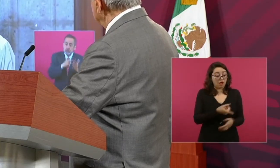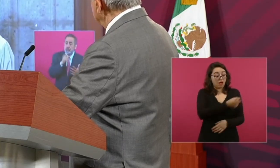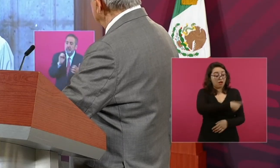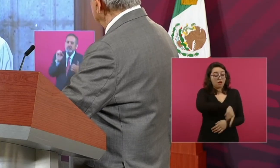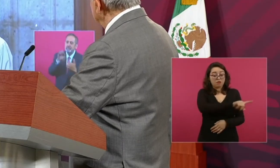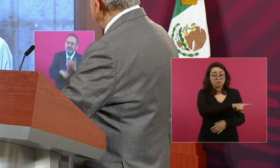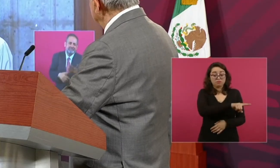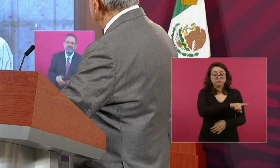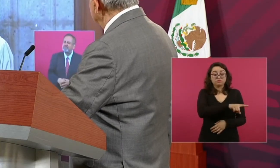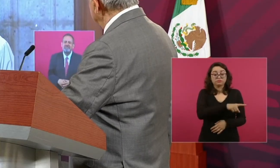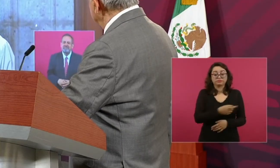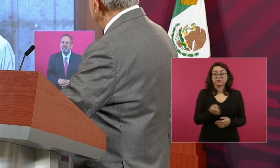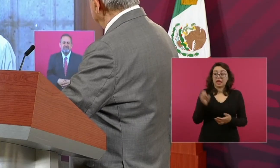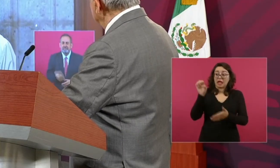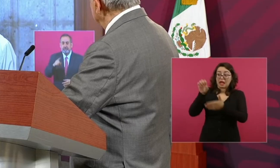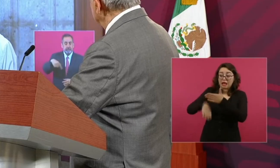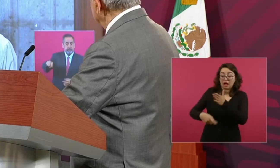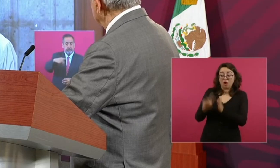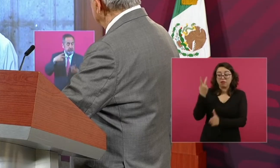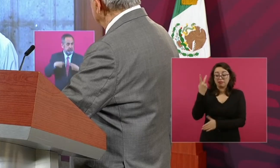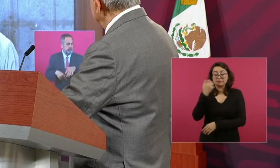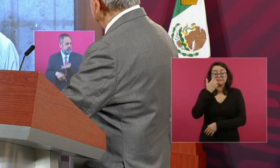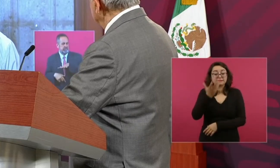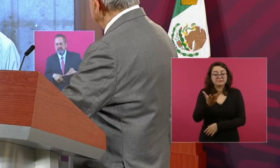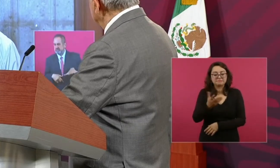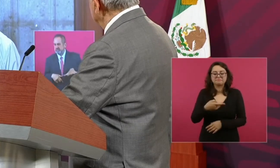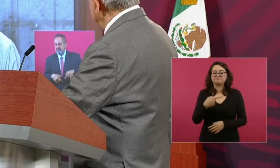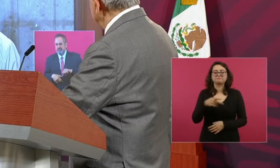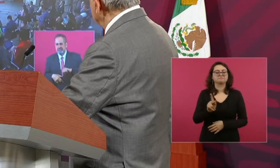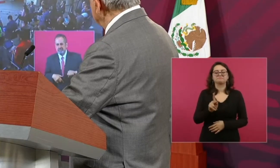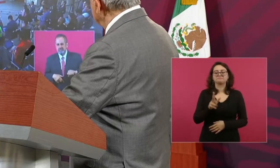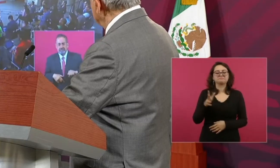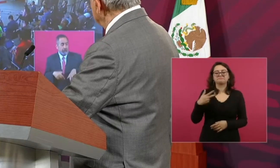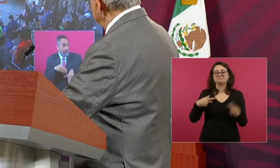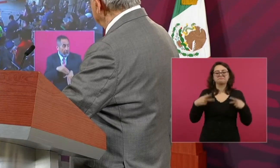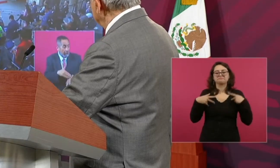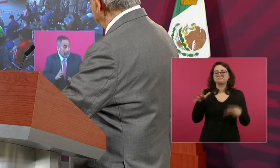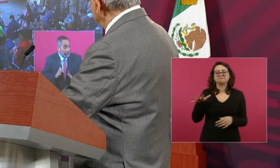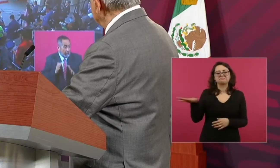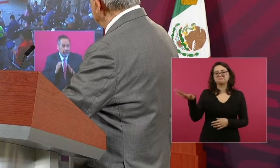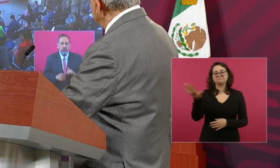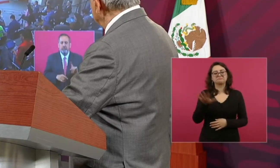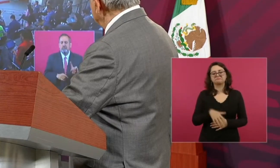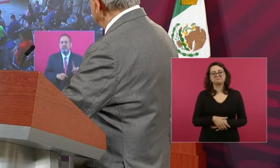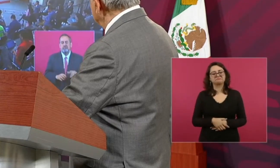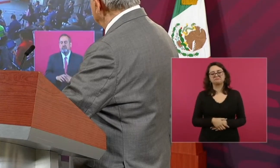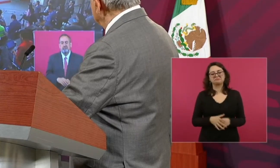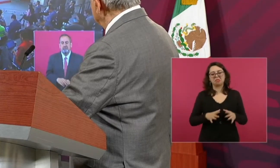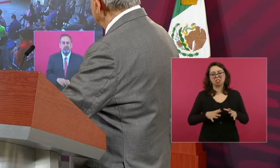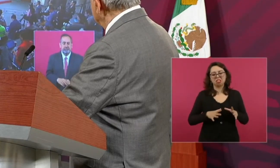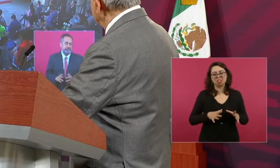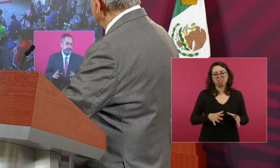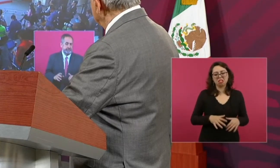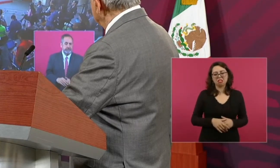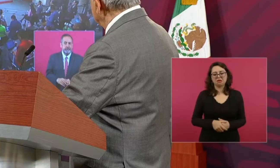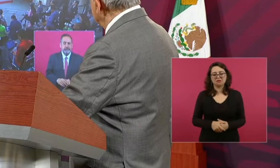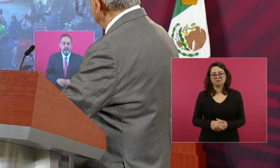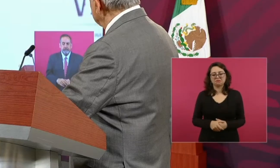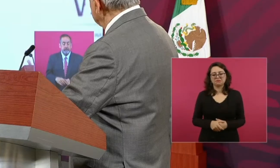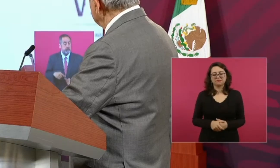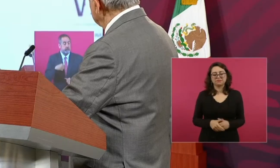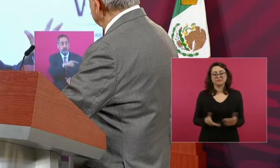Pero no, ya la gente no, no se deja. Y me están